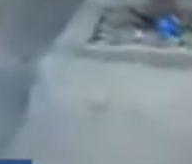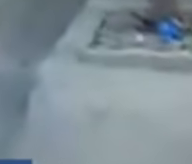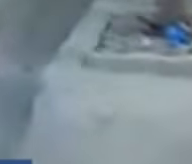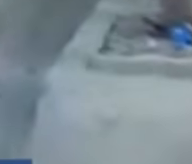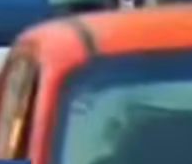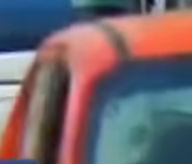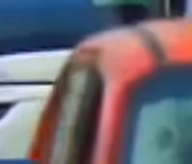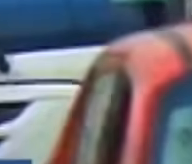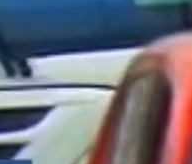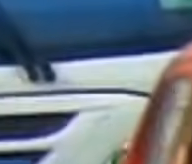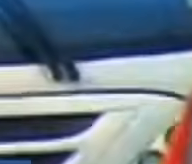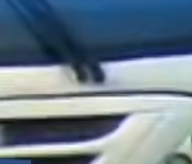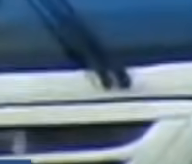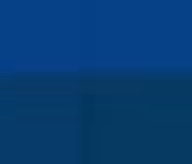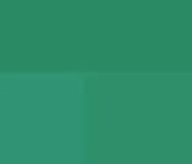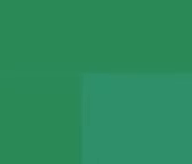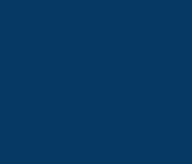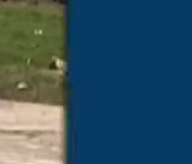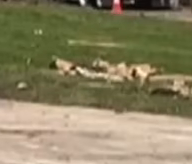de la nueva tarifa.